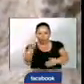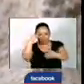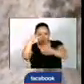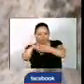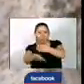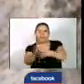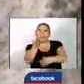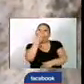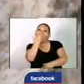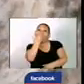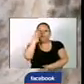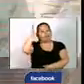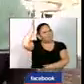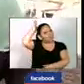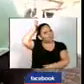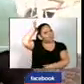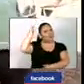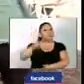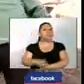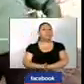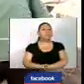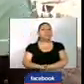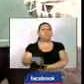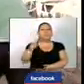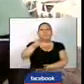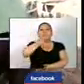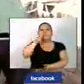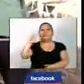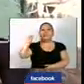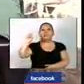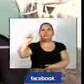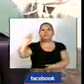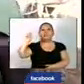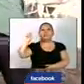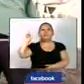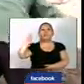de indígenas Néstor Vázquez Noticiero Hechos